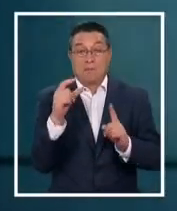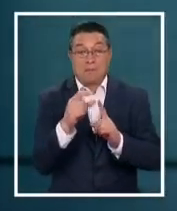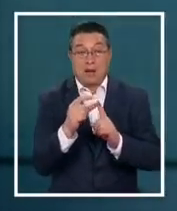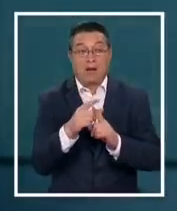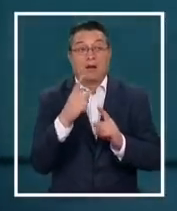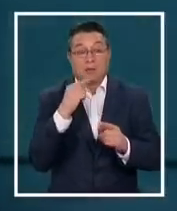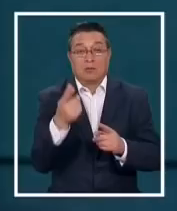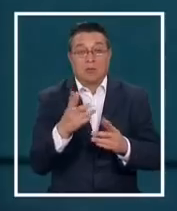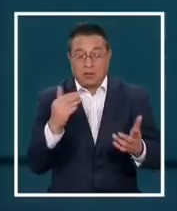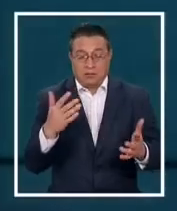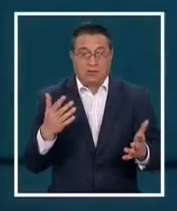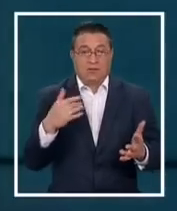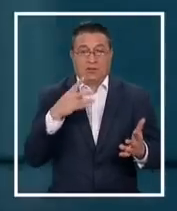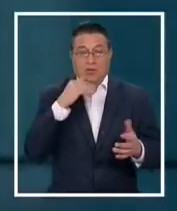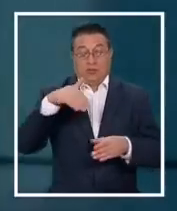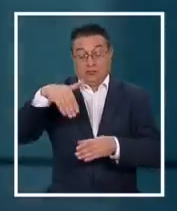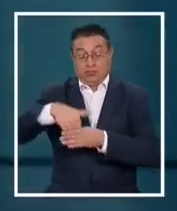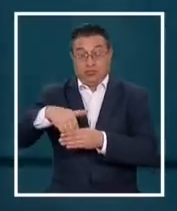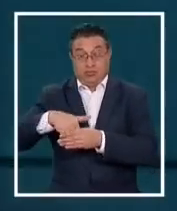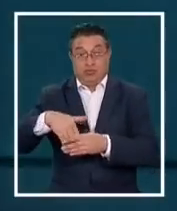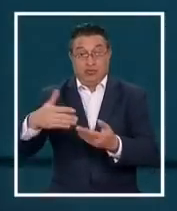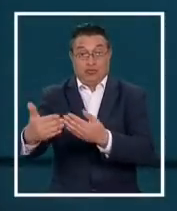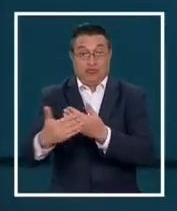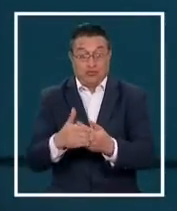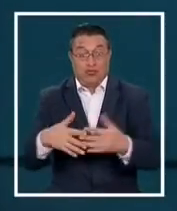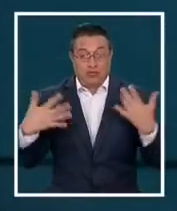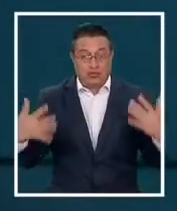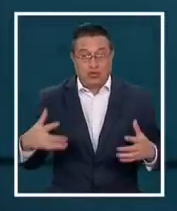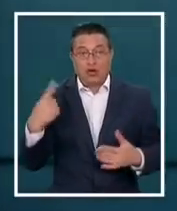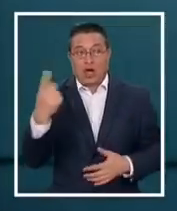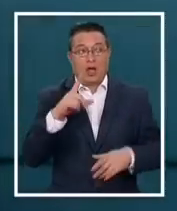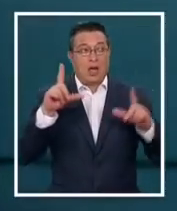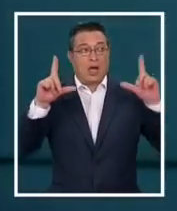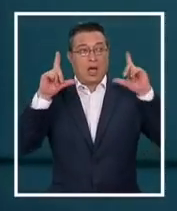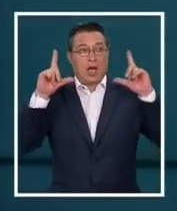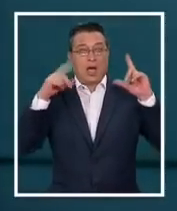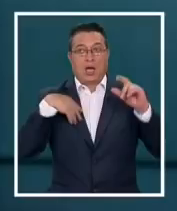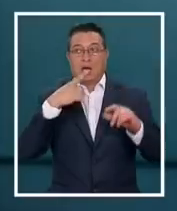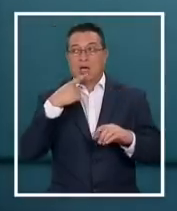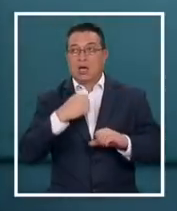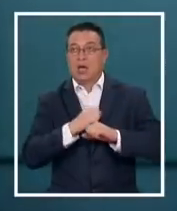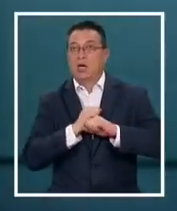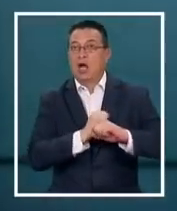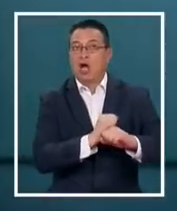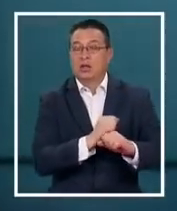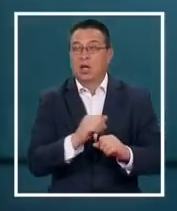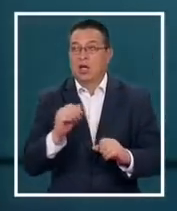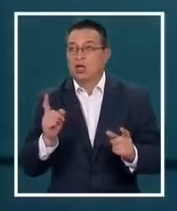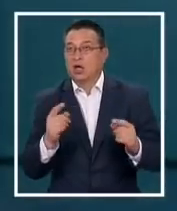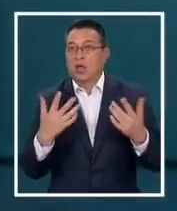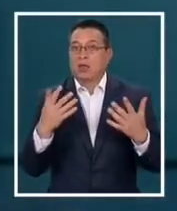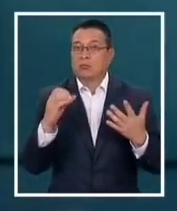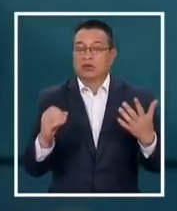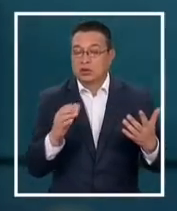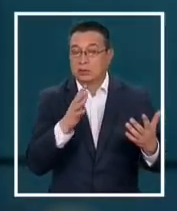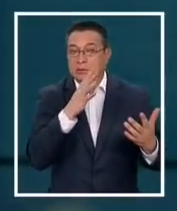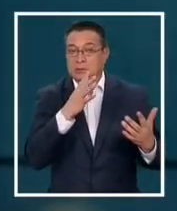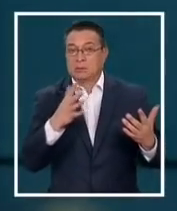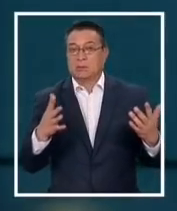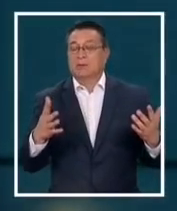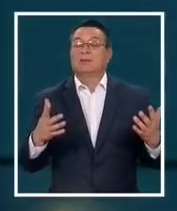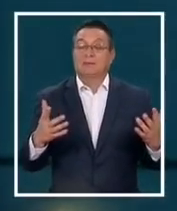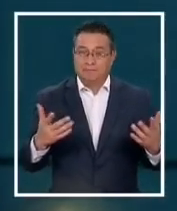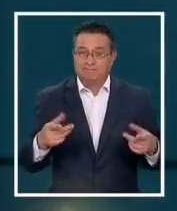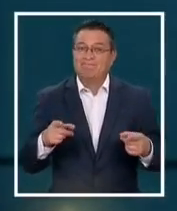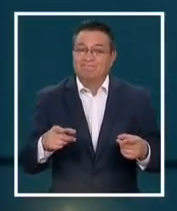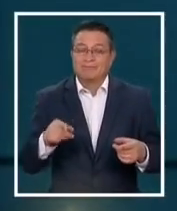fuerte, pero un incentivo perverso, ¿no? Que son las elecciones que están aquí a la vuelta de la esquina, el no tomar en consideración estas cosas que están sobre la mesa.